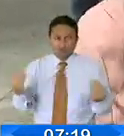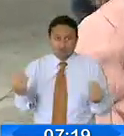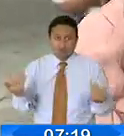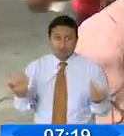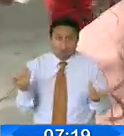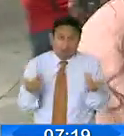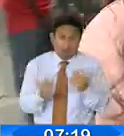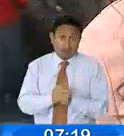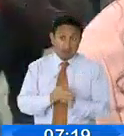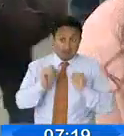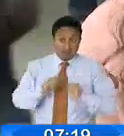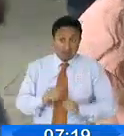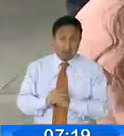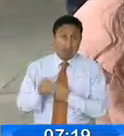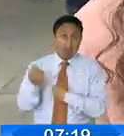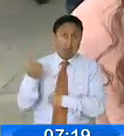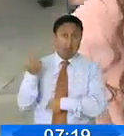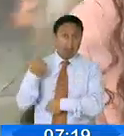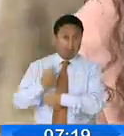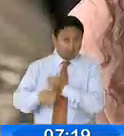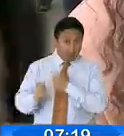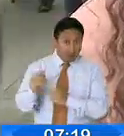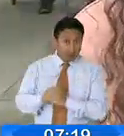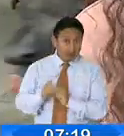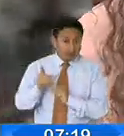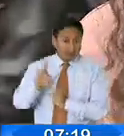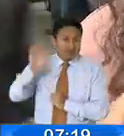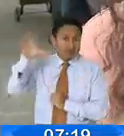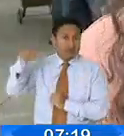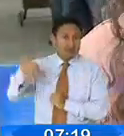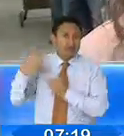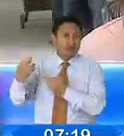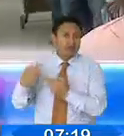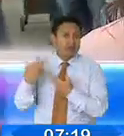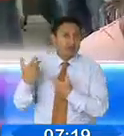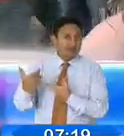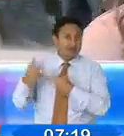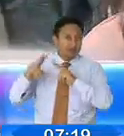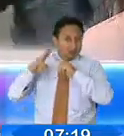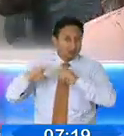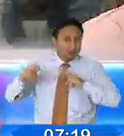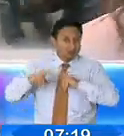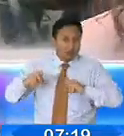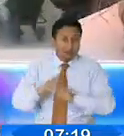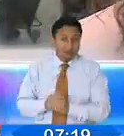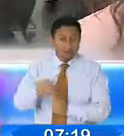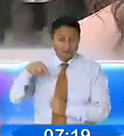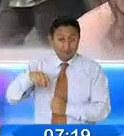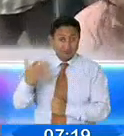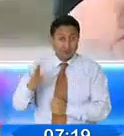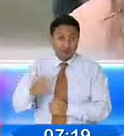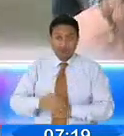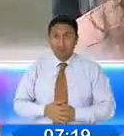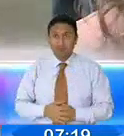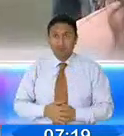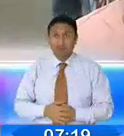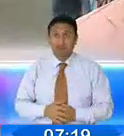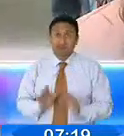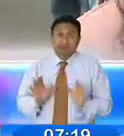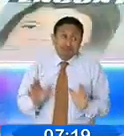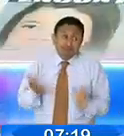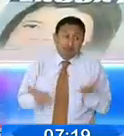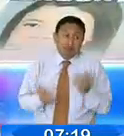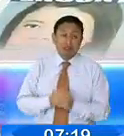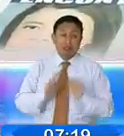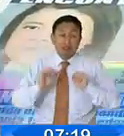ser trata de personas. El problema es que esa es una respuesta que nos tiene que dar el Estado bajo una investigación estructural. Eso es lo que no se ha dado del Estado. Quizás hay un tráfico de